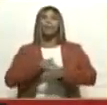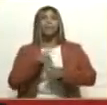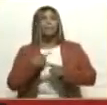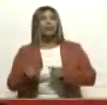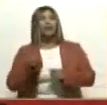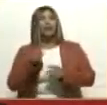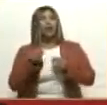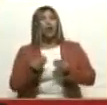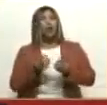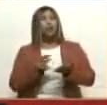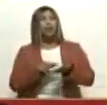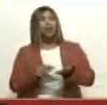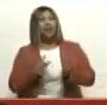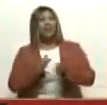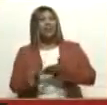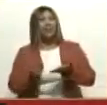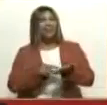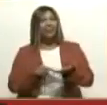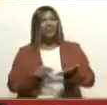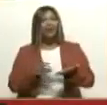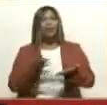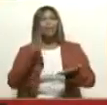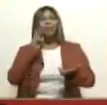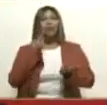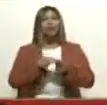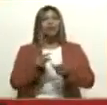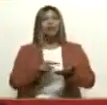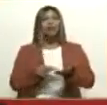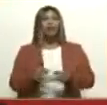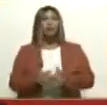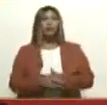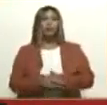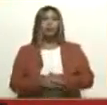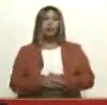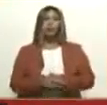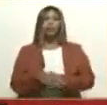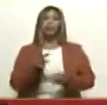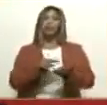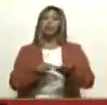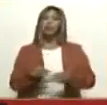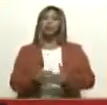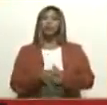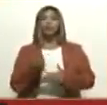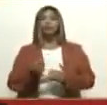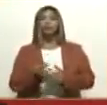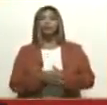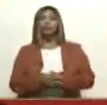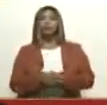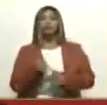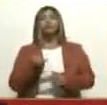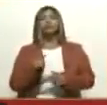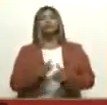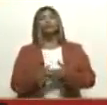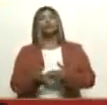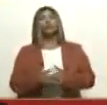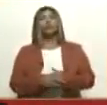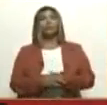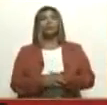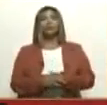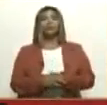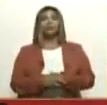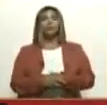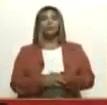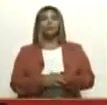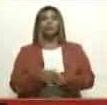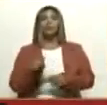leer? ¿Cómo hay que leer? ¿Para qué leer? Entonces, y la lectura realmente tienen que ver, tienen una función.